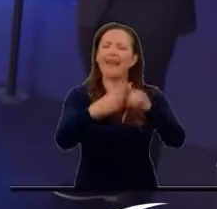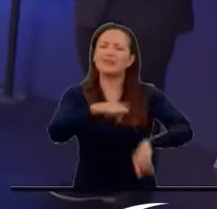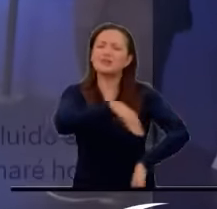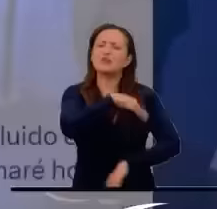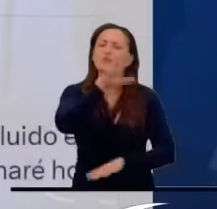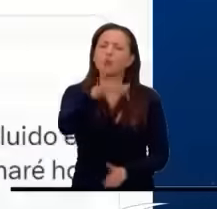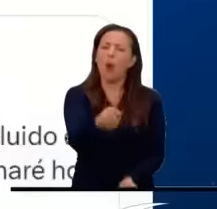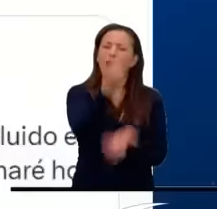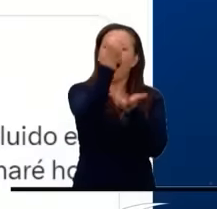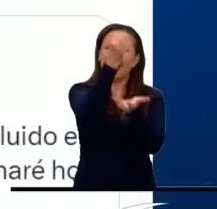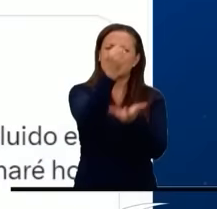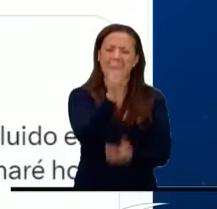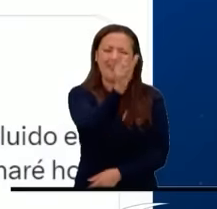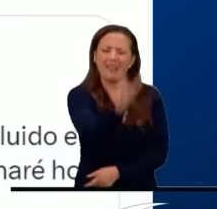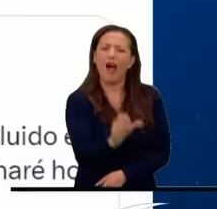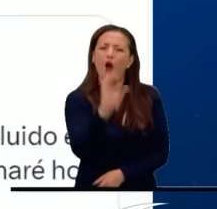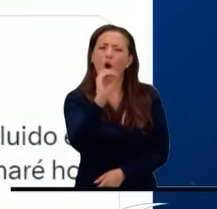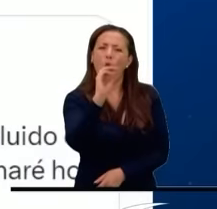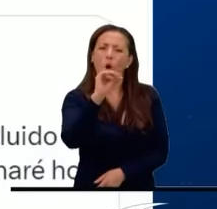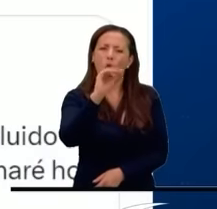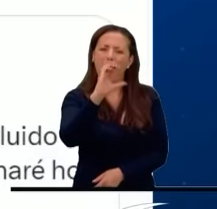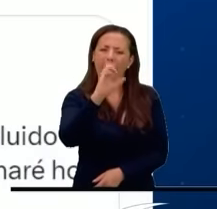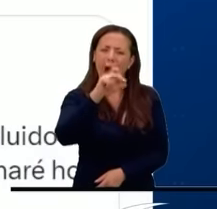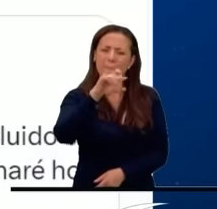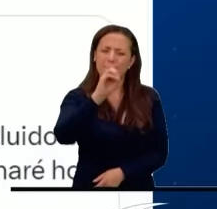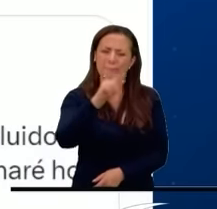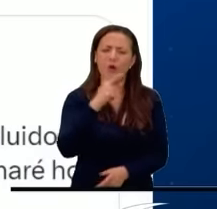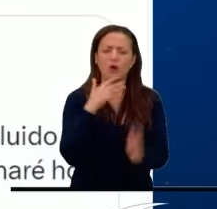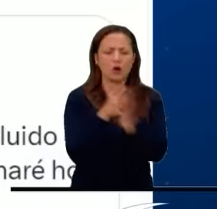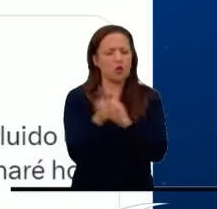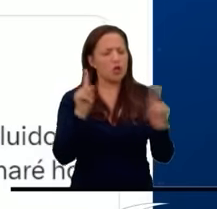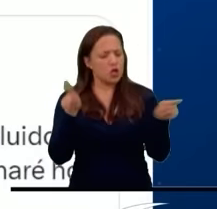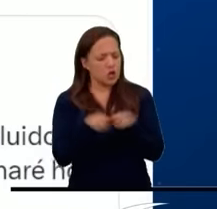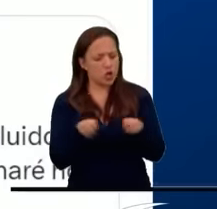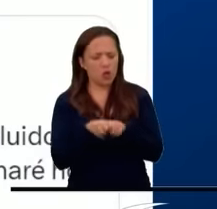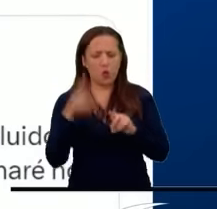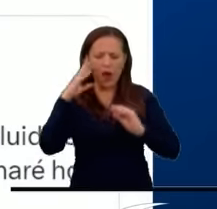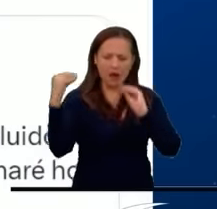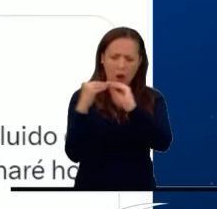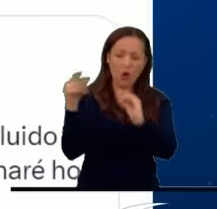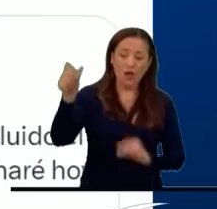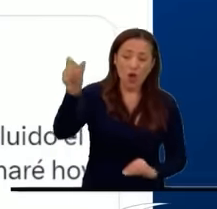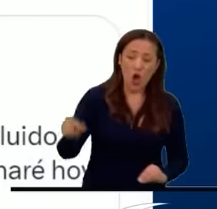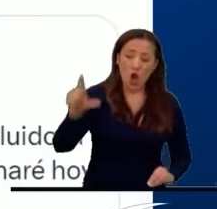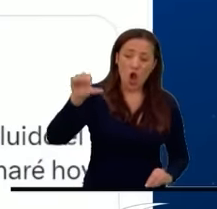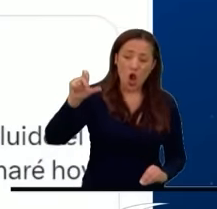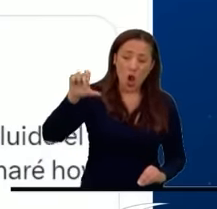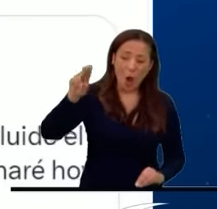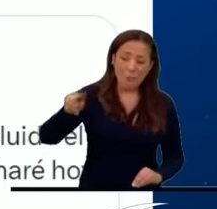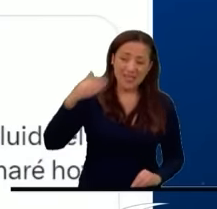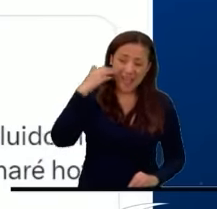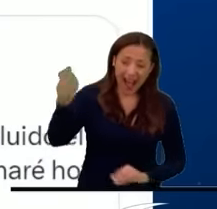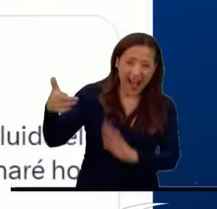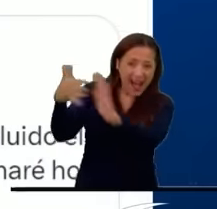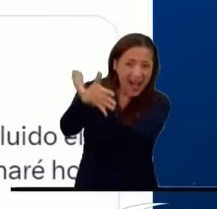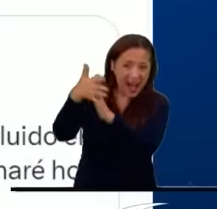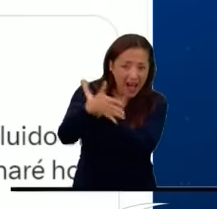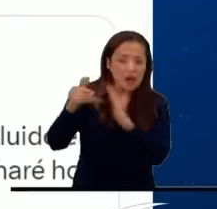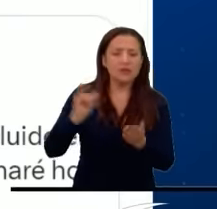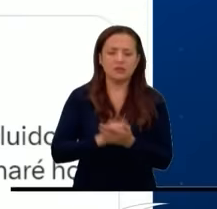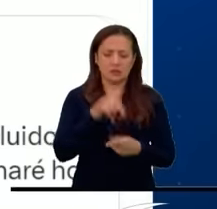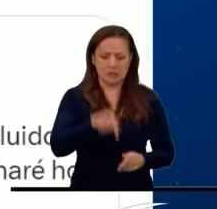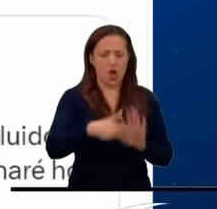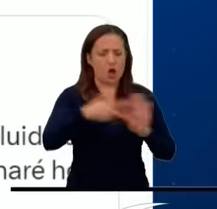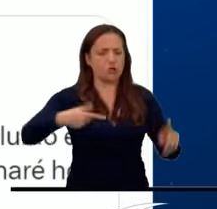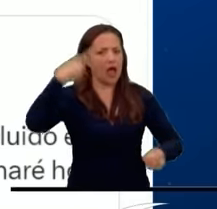José Antonio Ocampo. Y ahí dice: tengo exactamente el mismo punto de vista de Cecilia López. La Constitución fue un gran acuerdo nacional